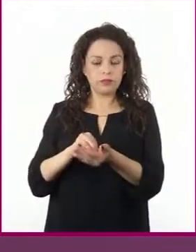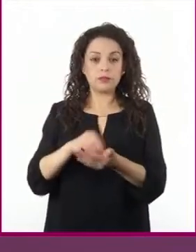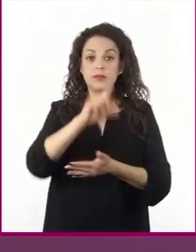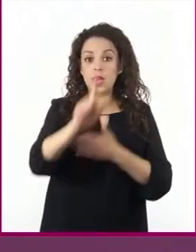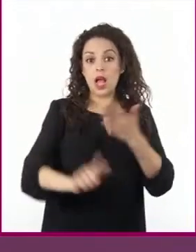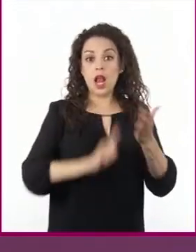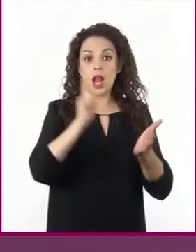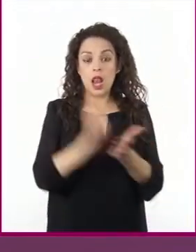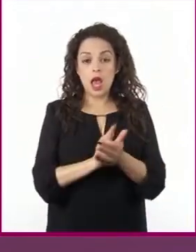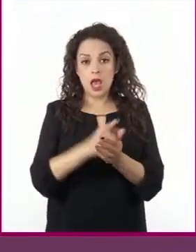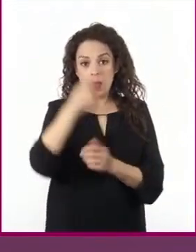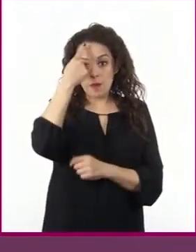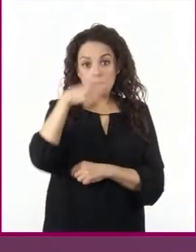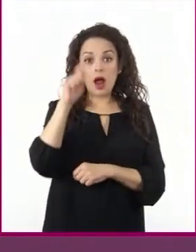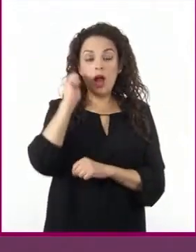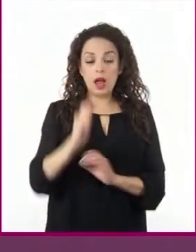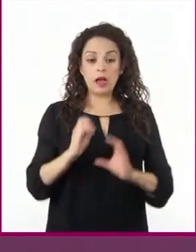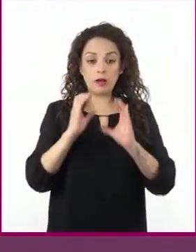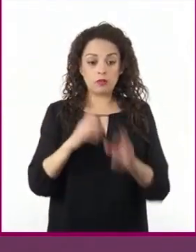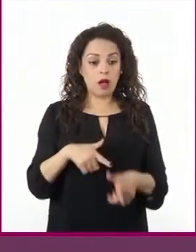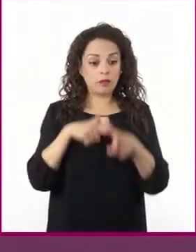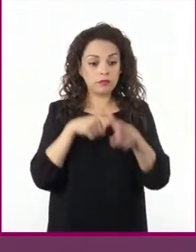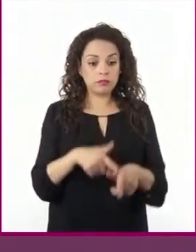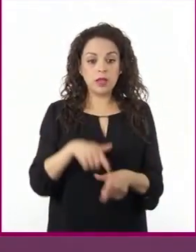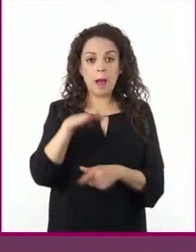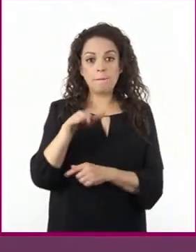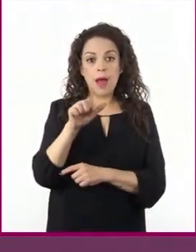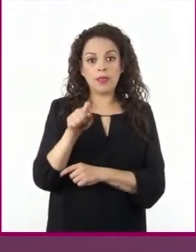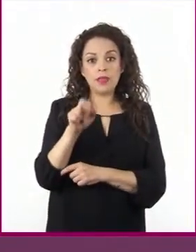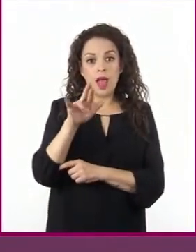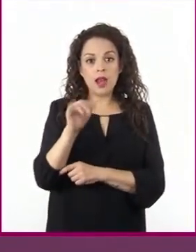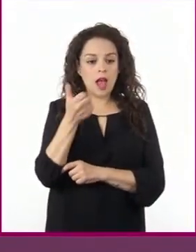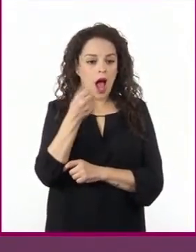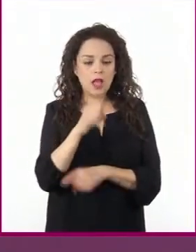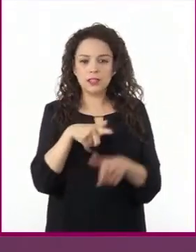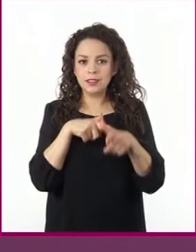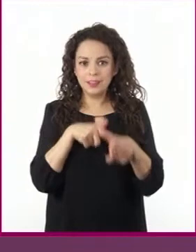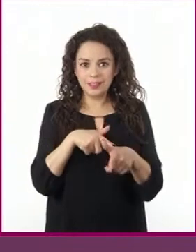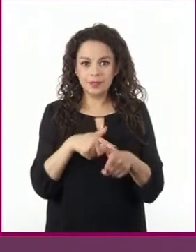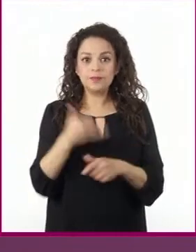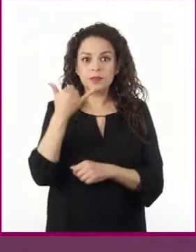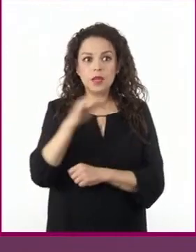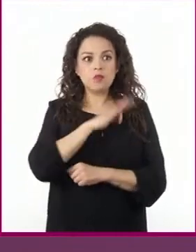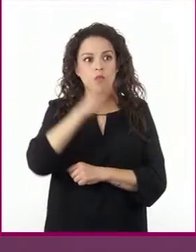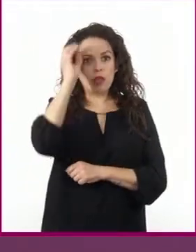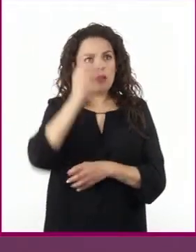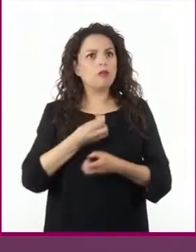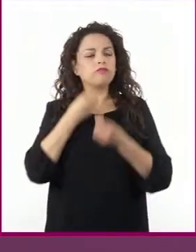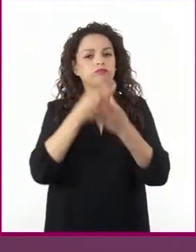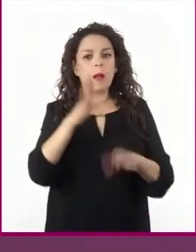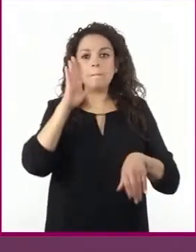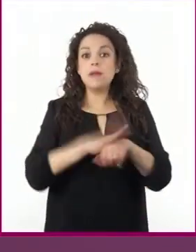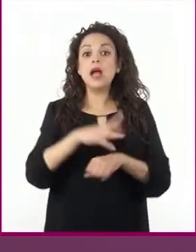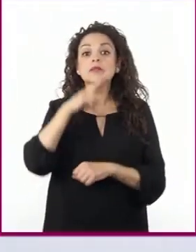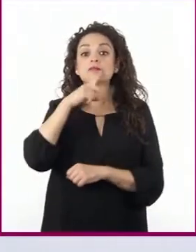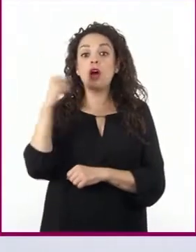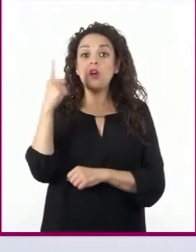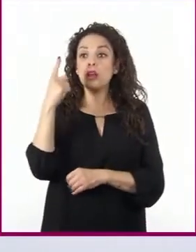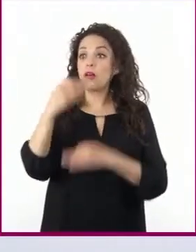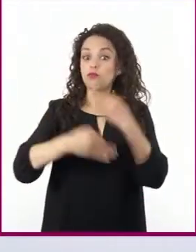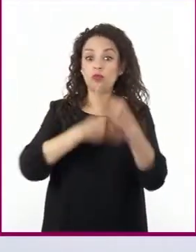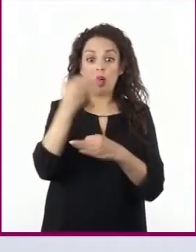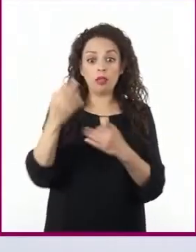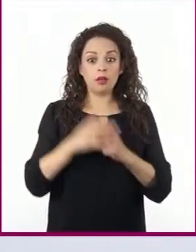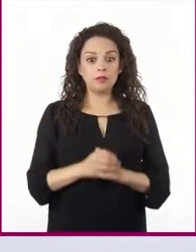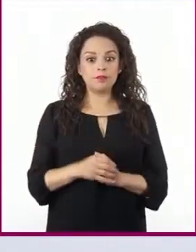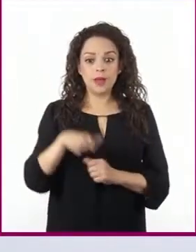la conservación de la materia y podemos opinar que es el mejor de todos los tiempos. Y